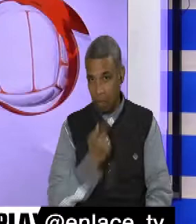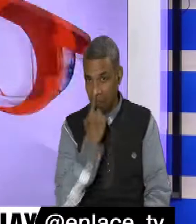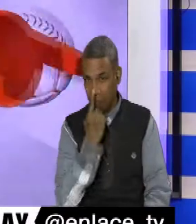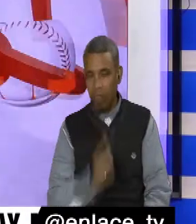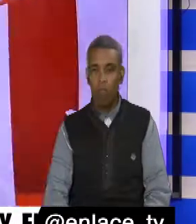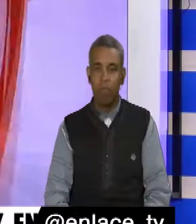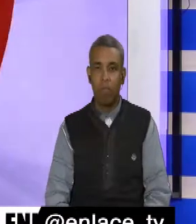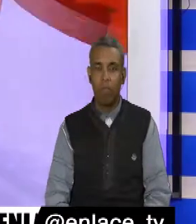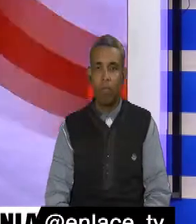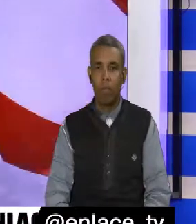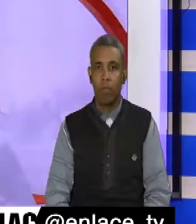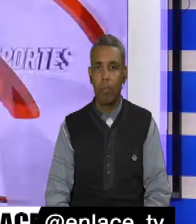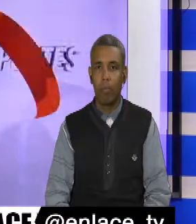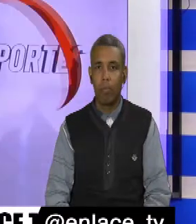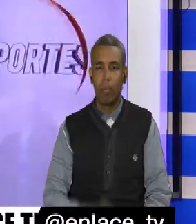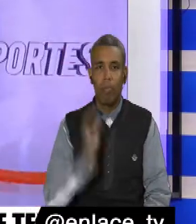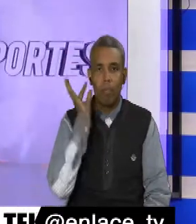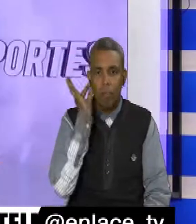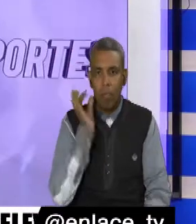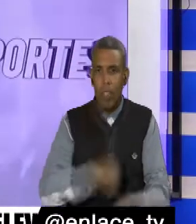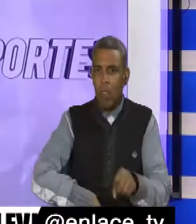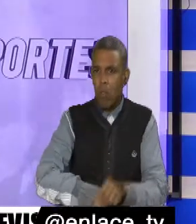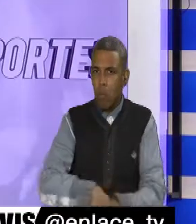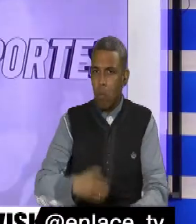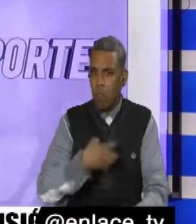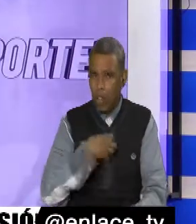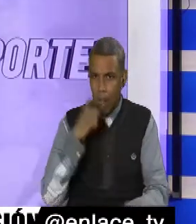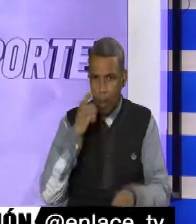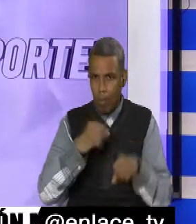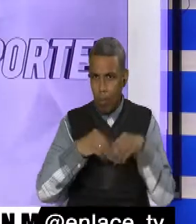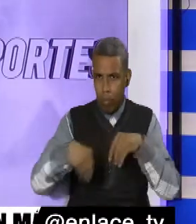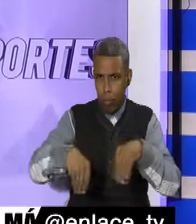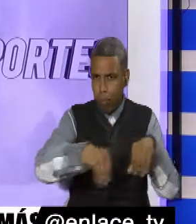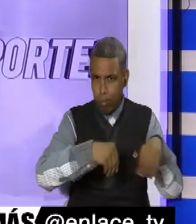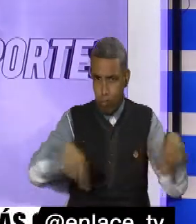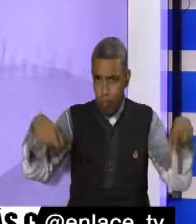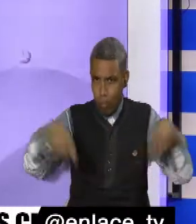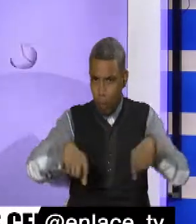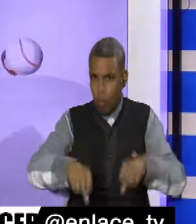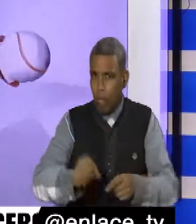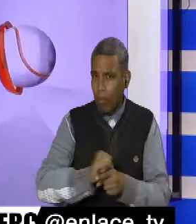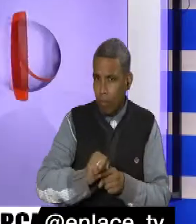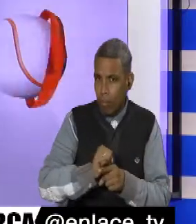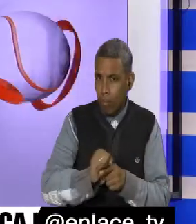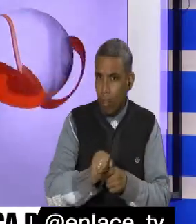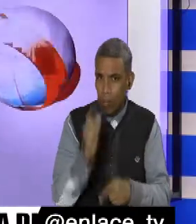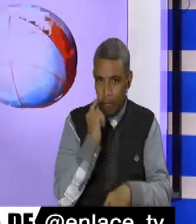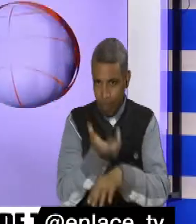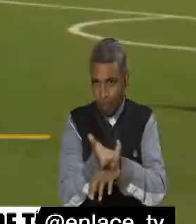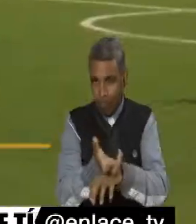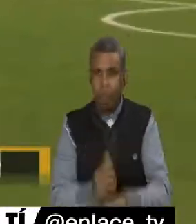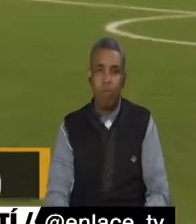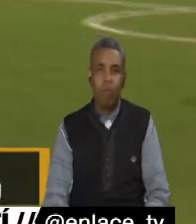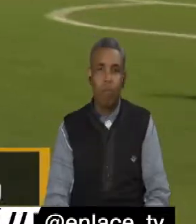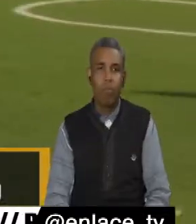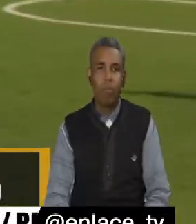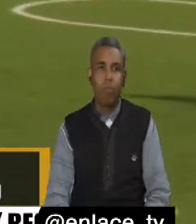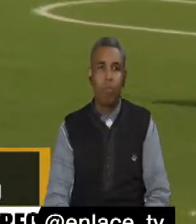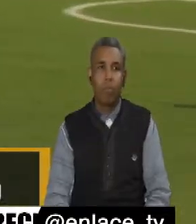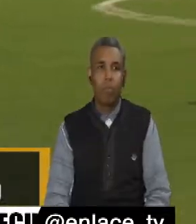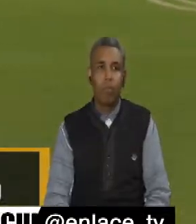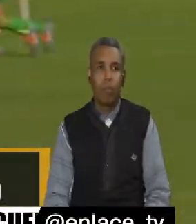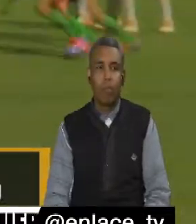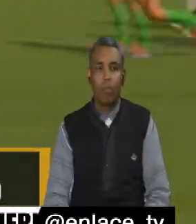Equipos de minifútbol femenino se preparan para torneo municipal. Sus entrenamientos se realizan en la cancha Cotraeco. Proceso de formación